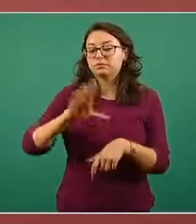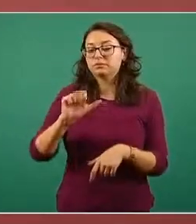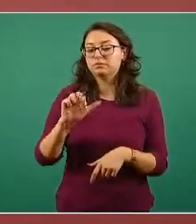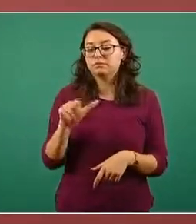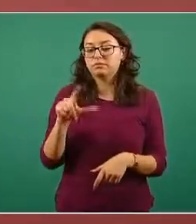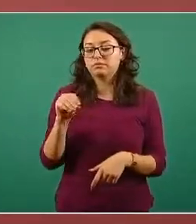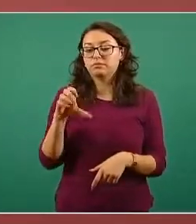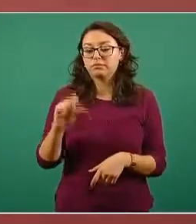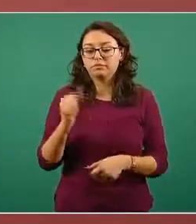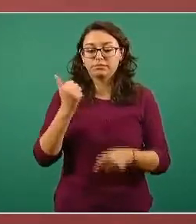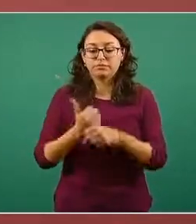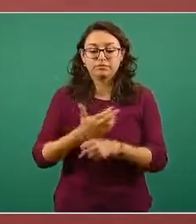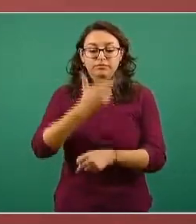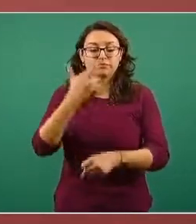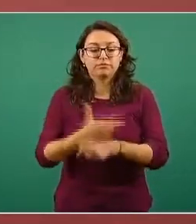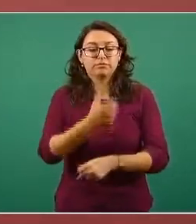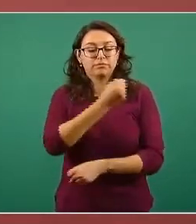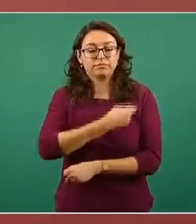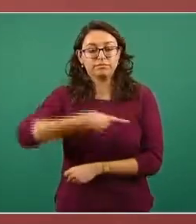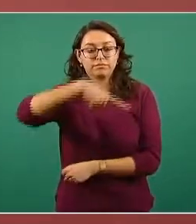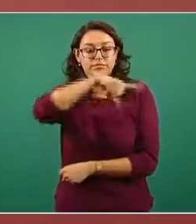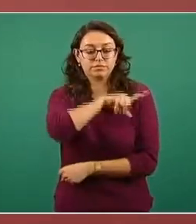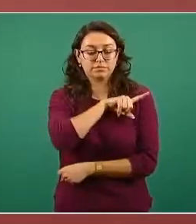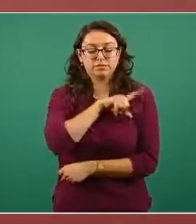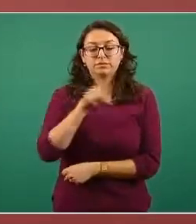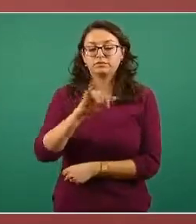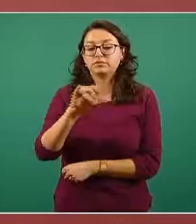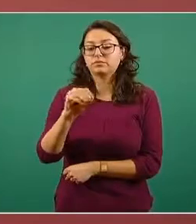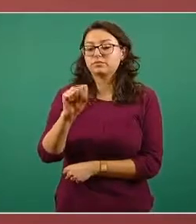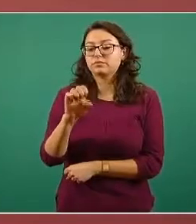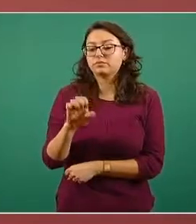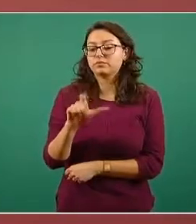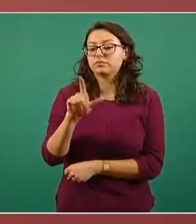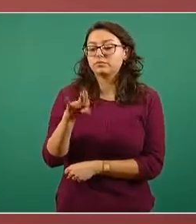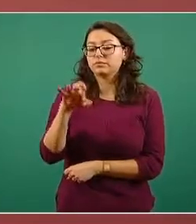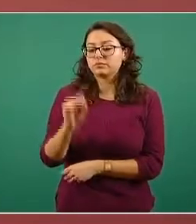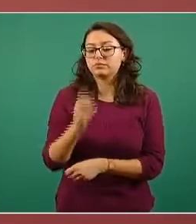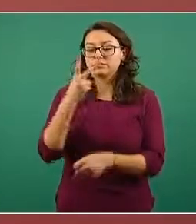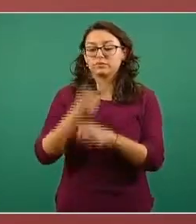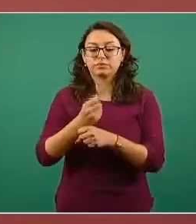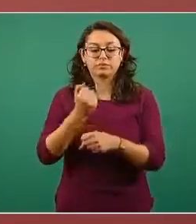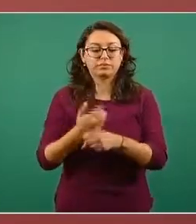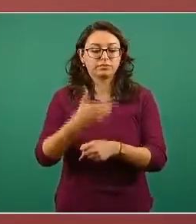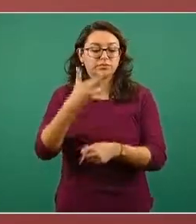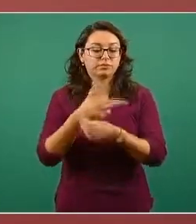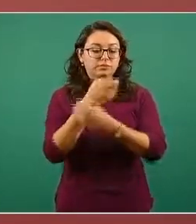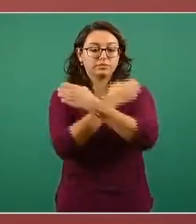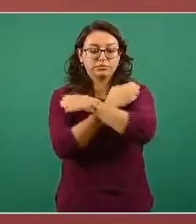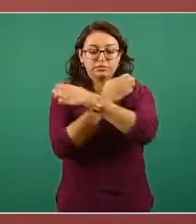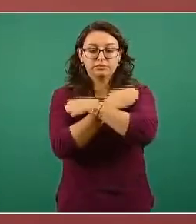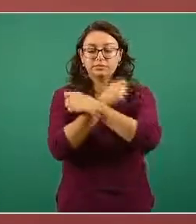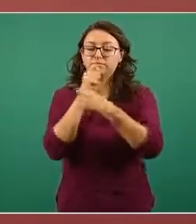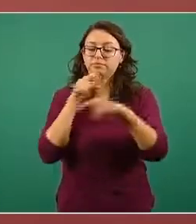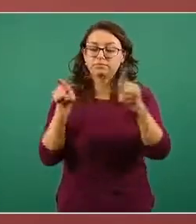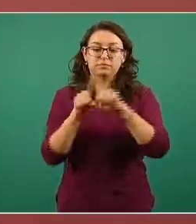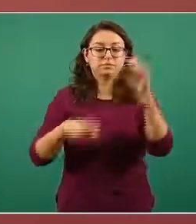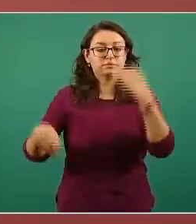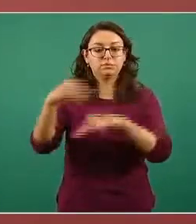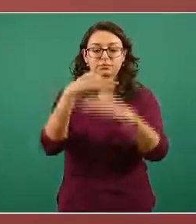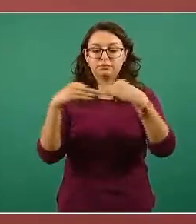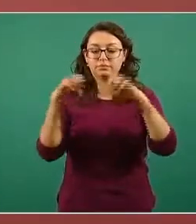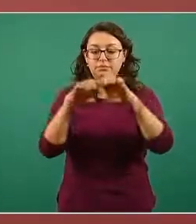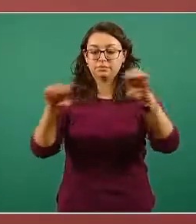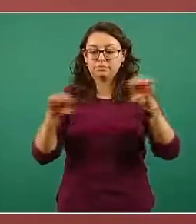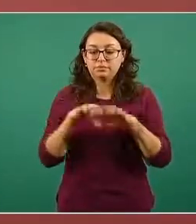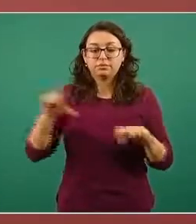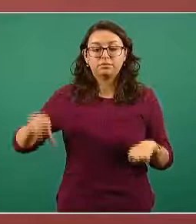a su secretario de Salud, José Luis González, a su secretario de Educación y a todo el equipo de gobierno de Campeche. Este es el informe del